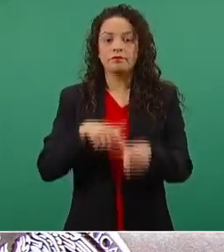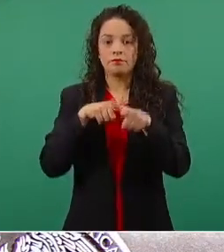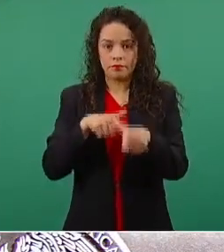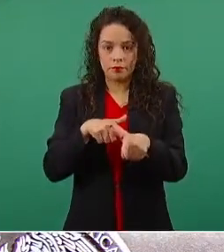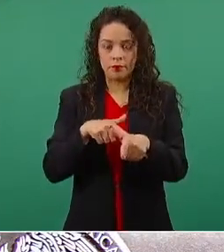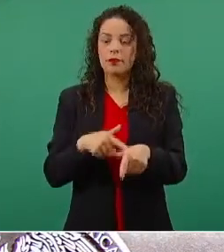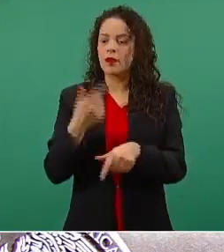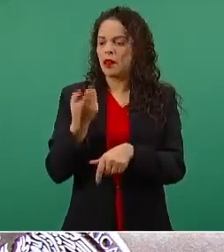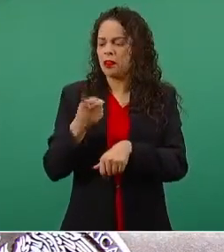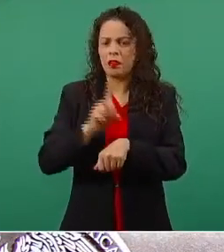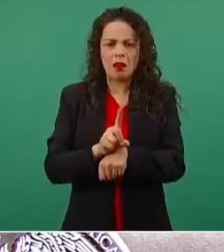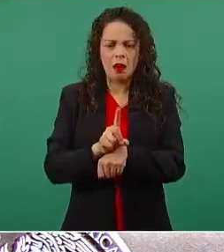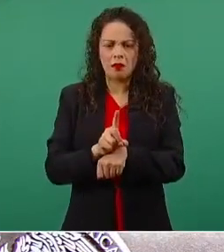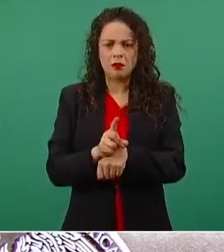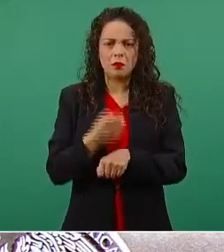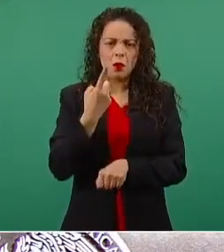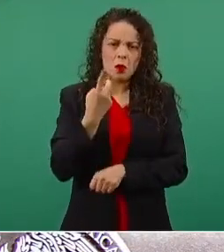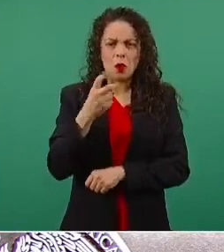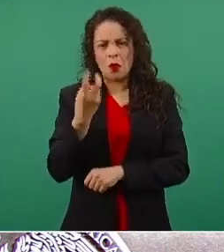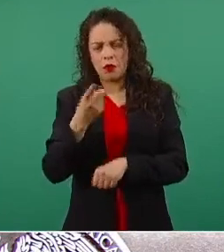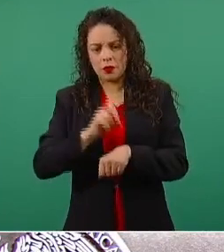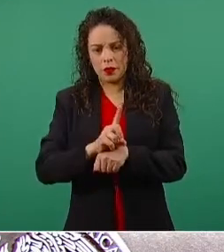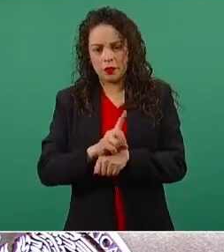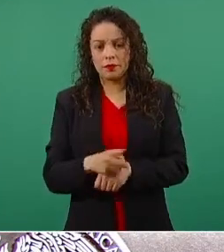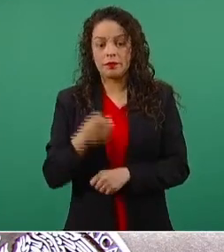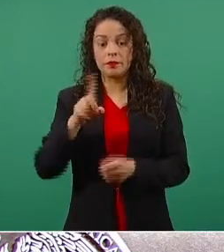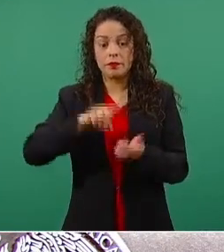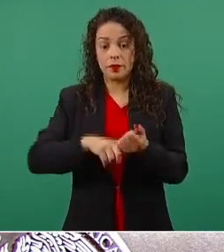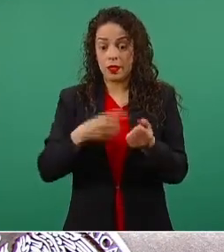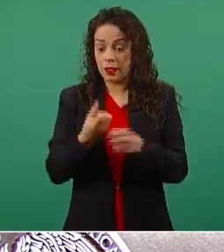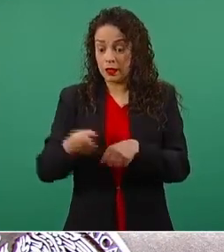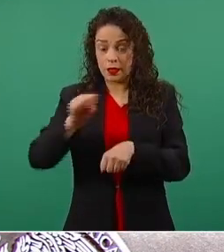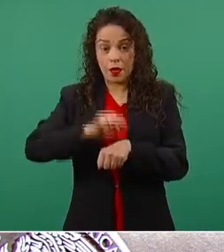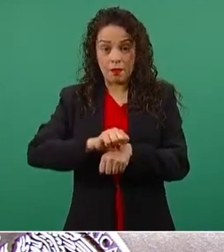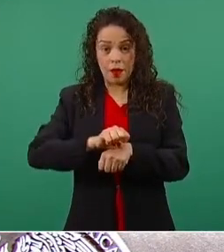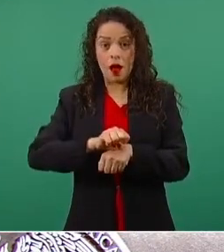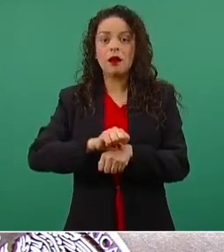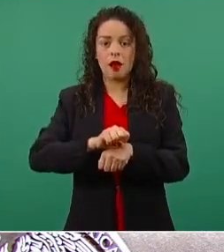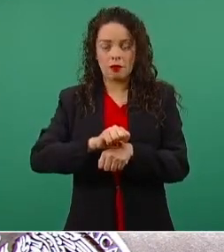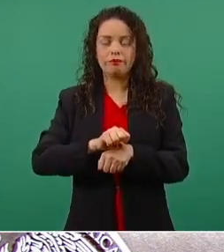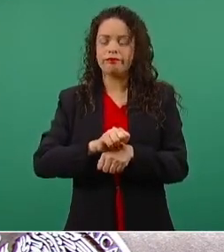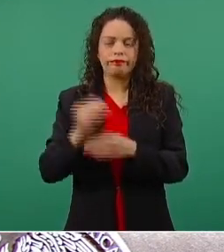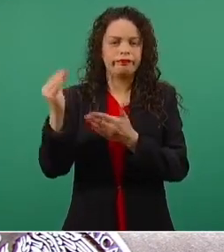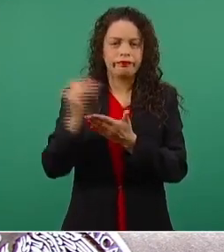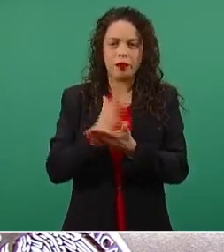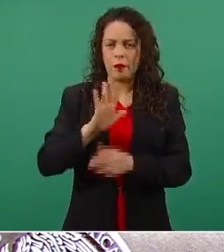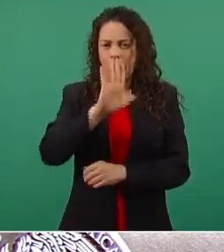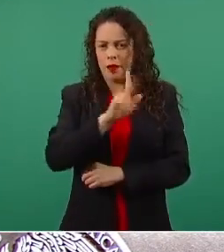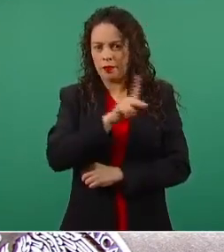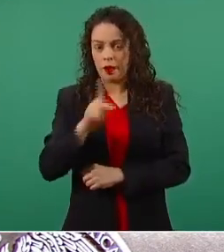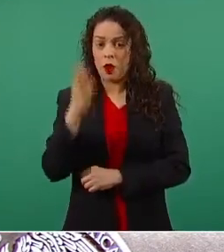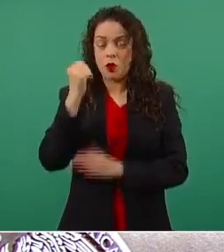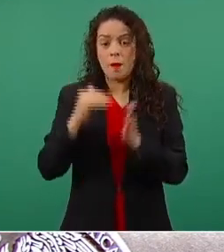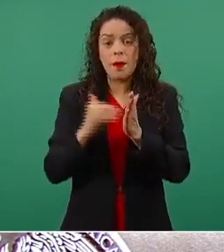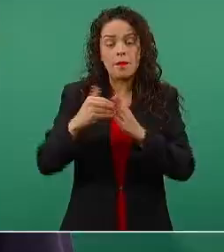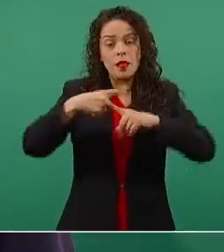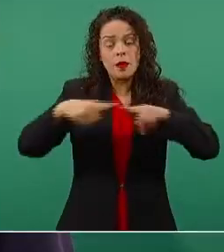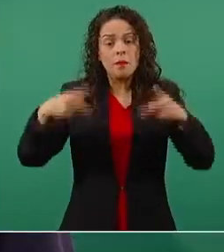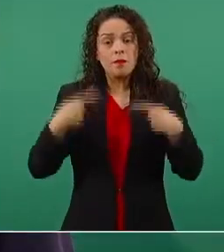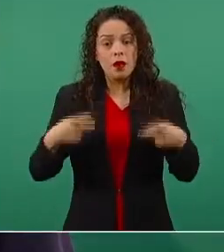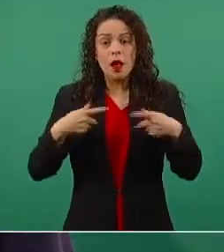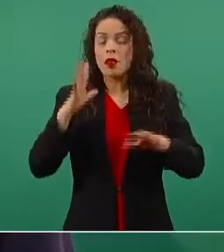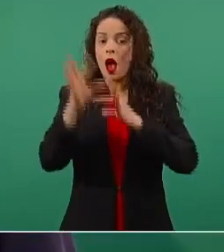días. Veremos que cerraremos la semana con una reducción de tamaño semejante. 9.5 millones de personas tienen ya